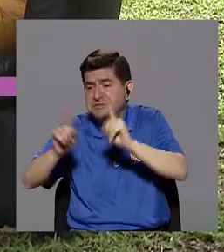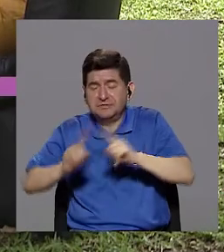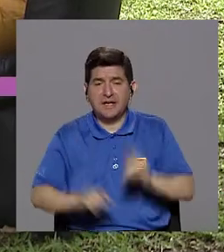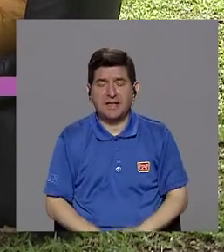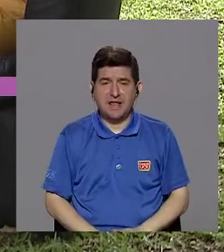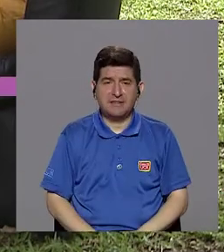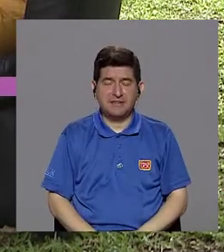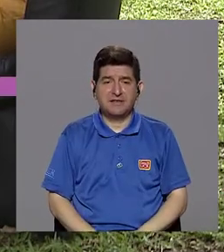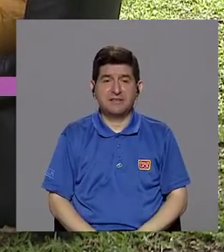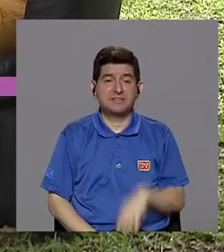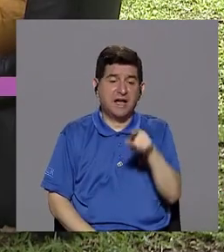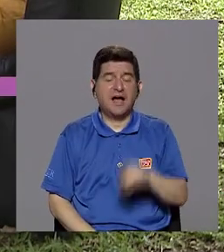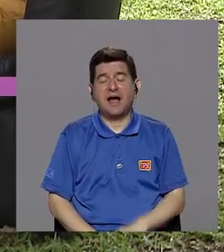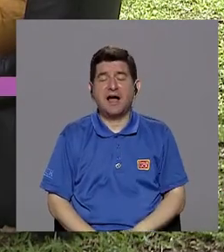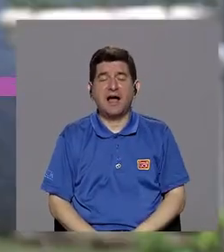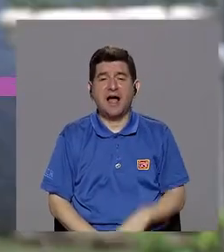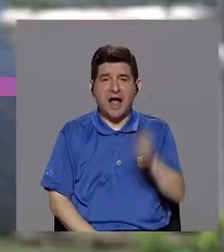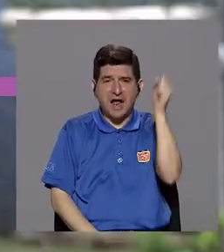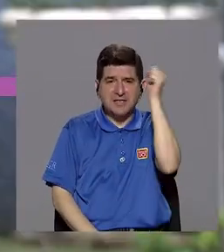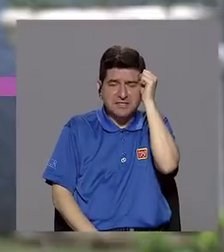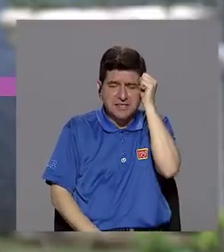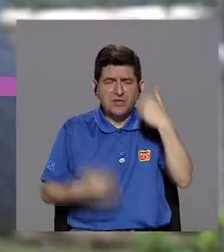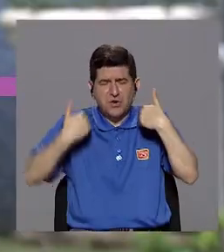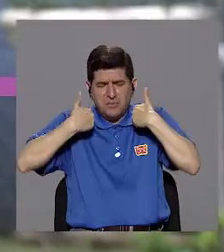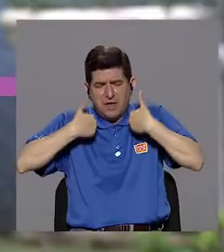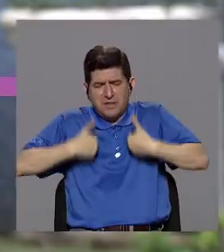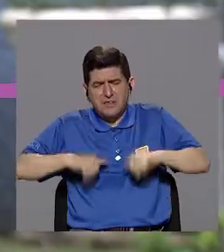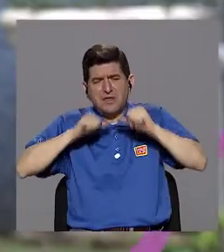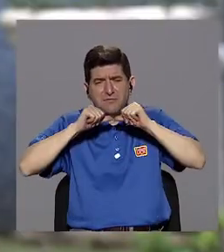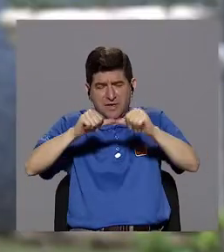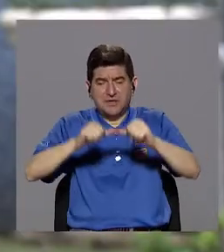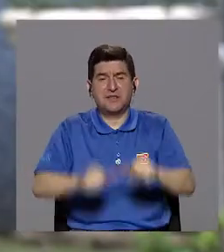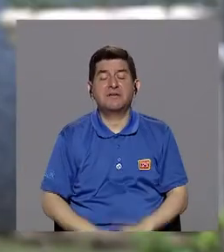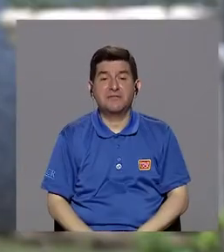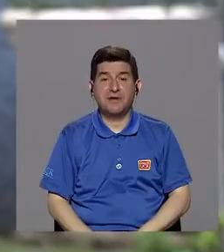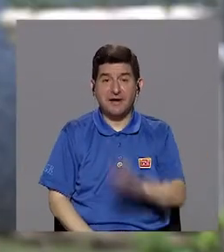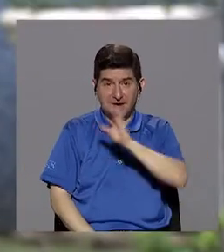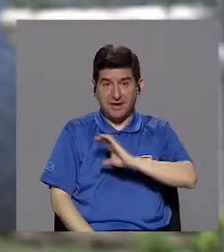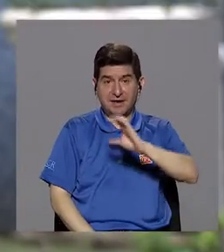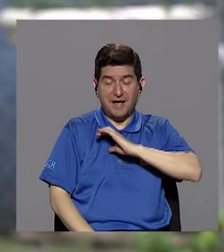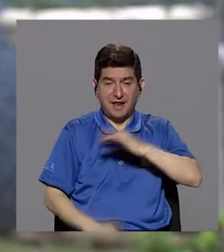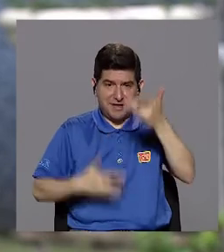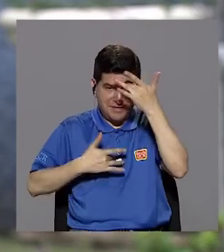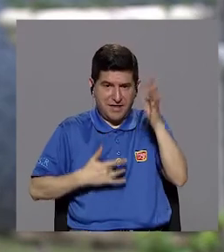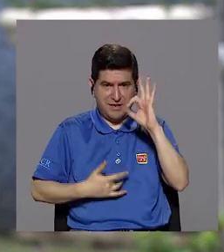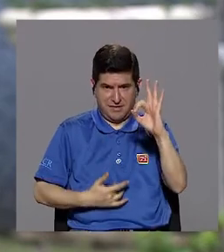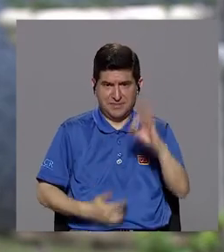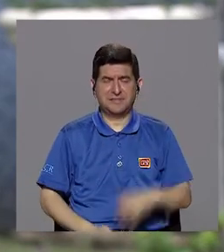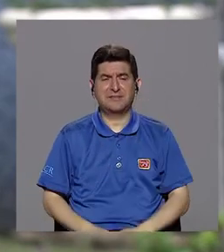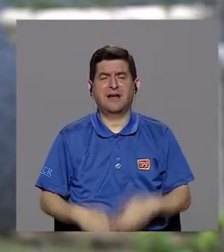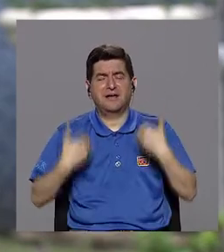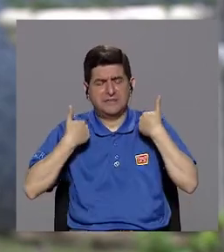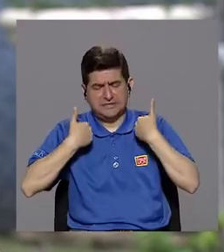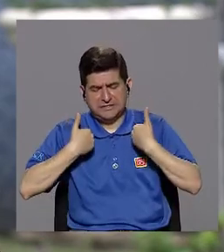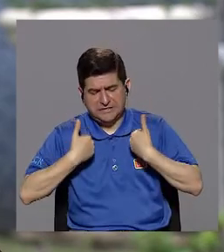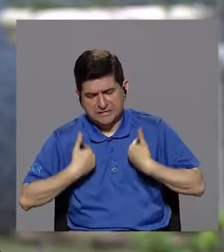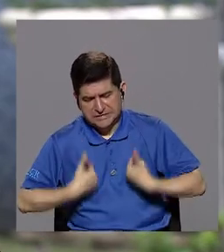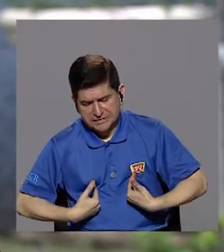ejemplo, al síndrome de fatiga crónica, porque la fibromialgia se caracteriza por